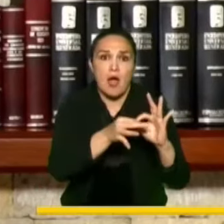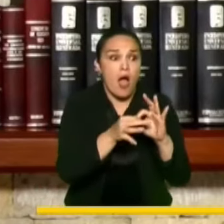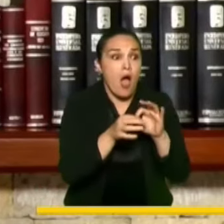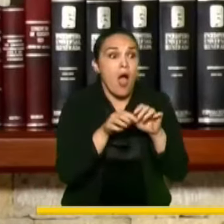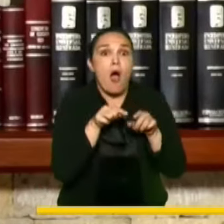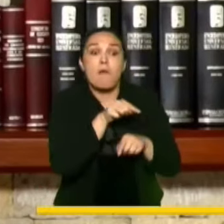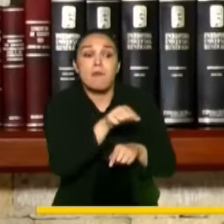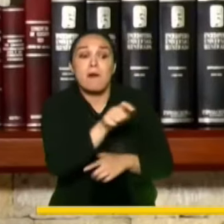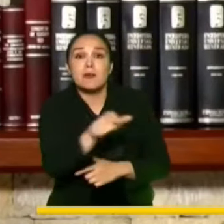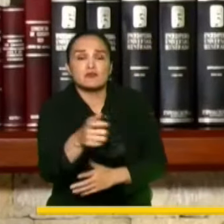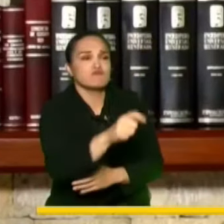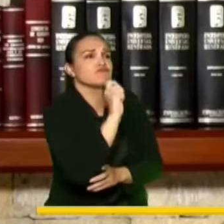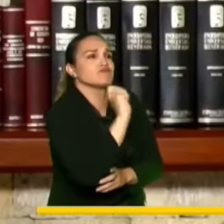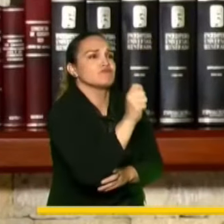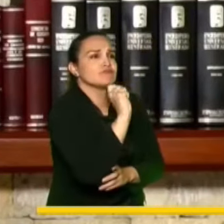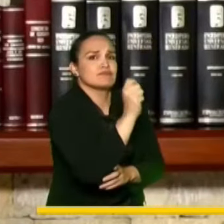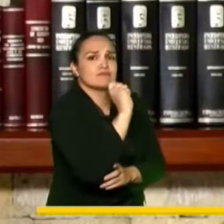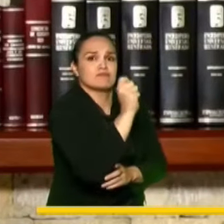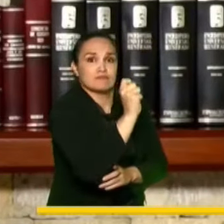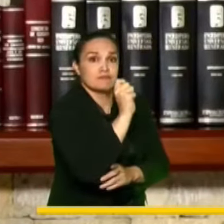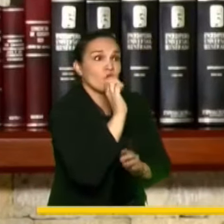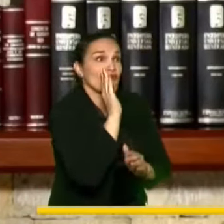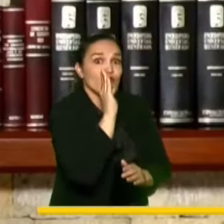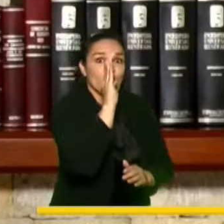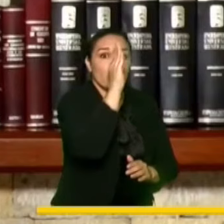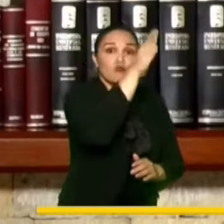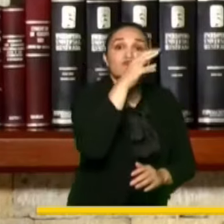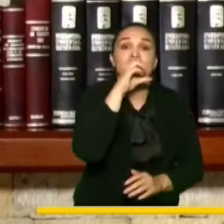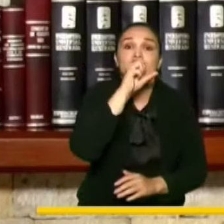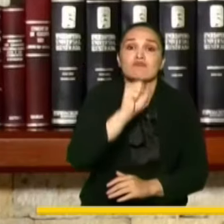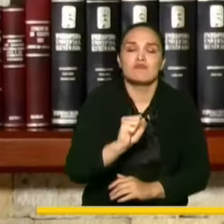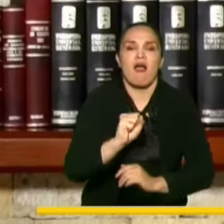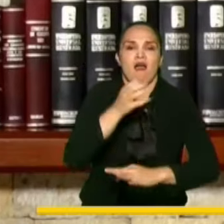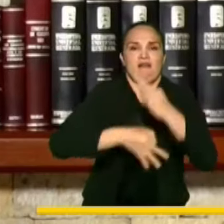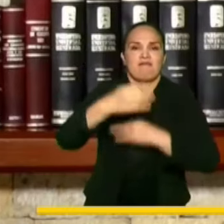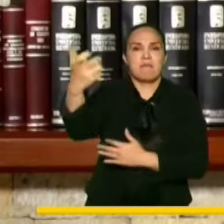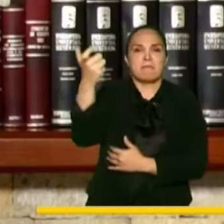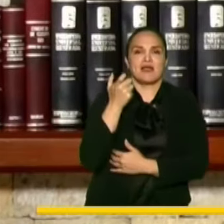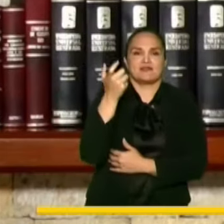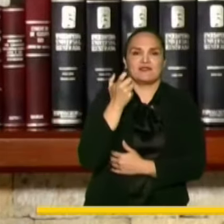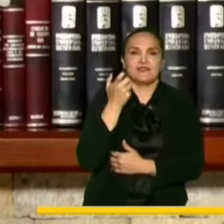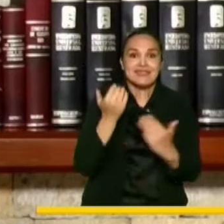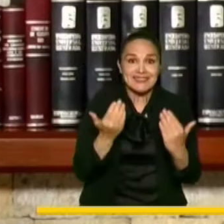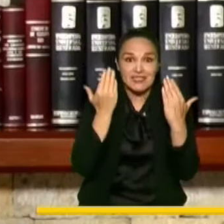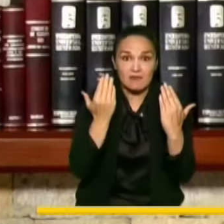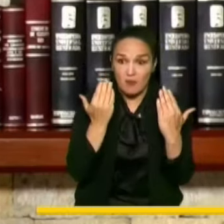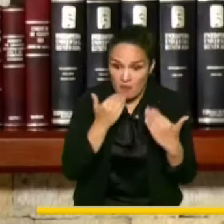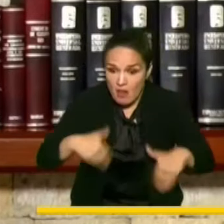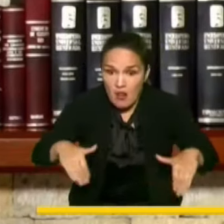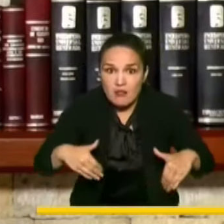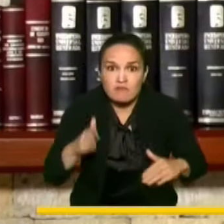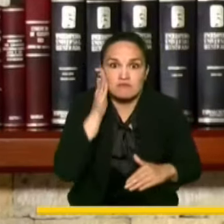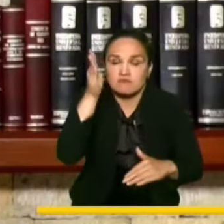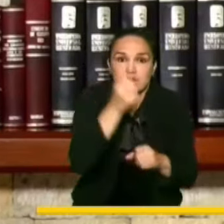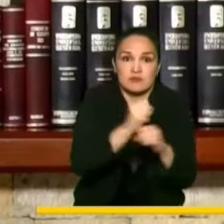cotizantes puedan tener mañana una verdadera pensión. Hemos presentado una reforma a la